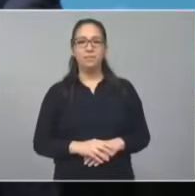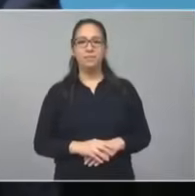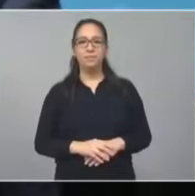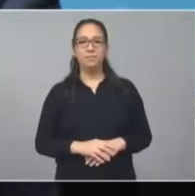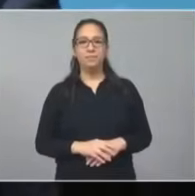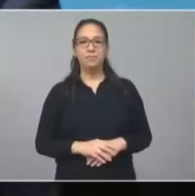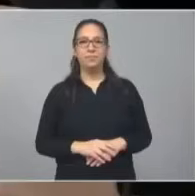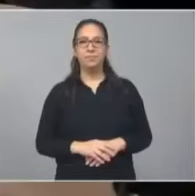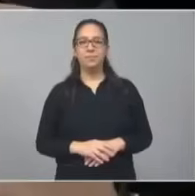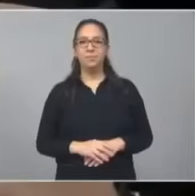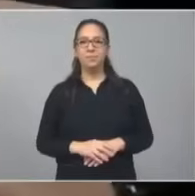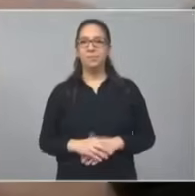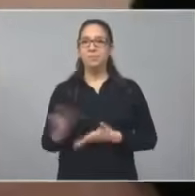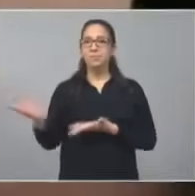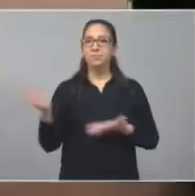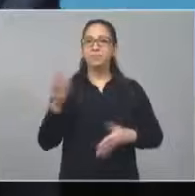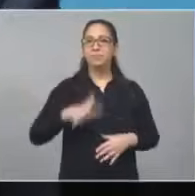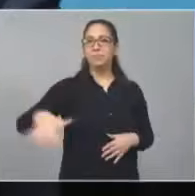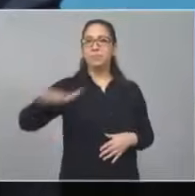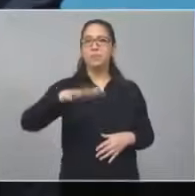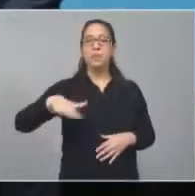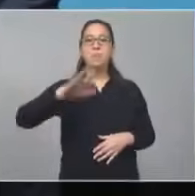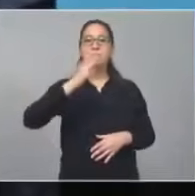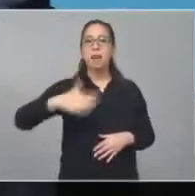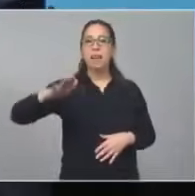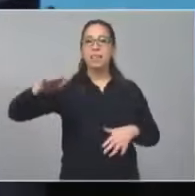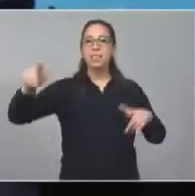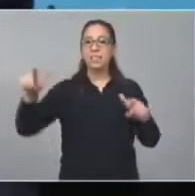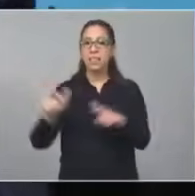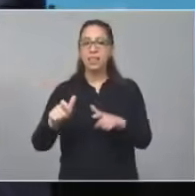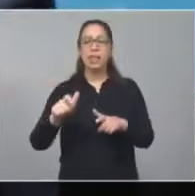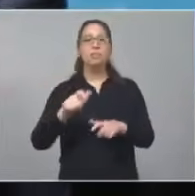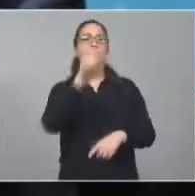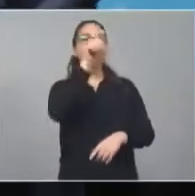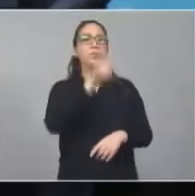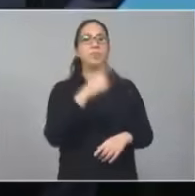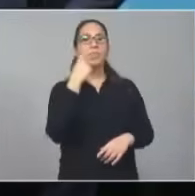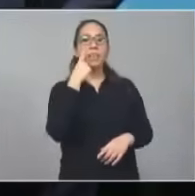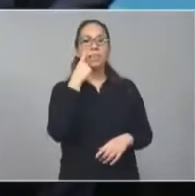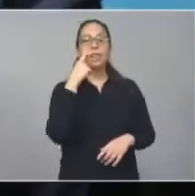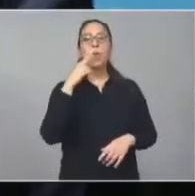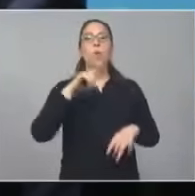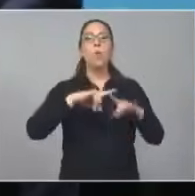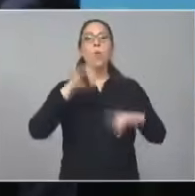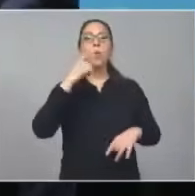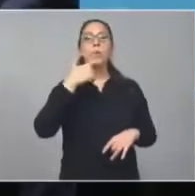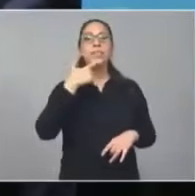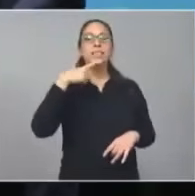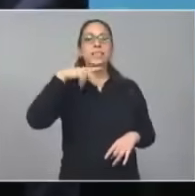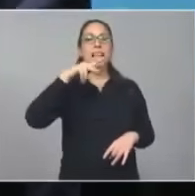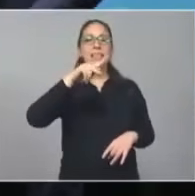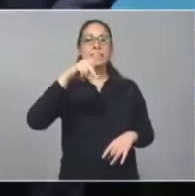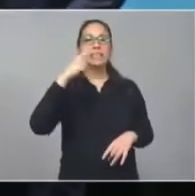Seguidamente firma Mar Chiquita, Walter Mariano Wisniewski.